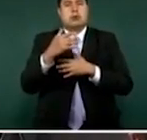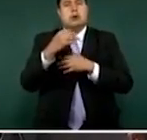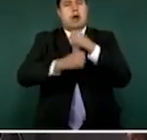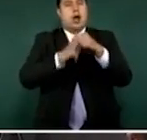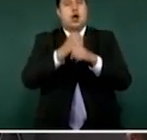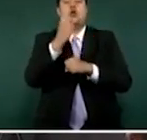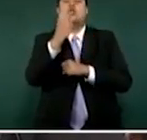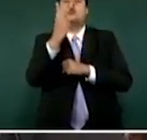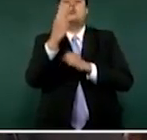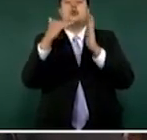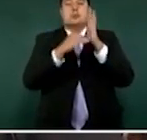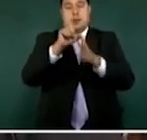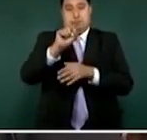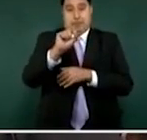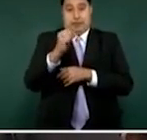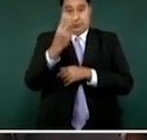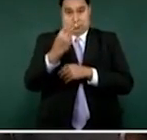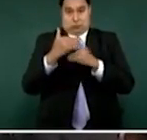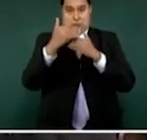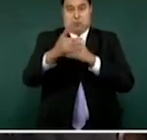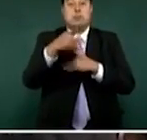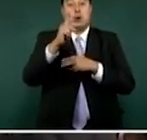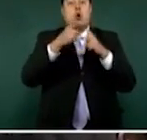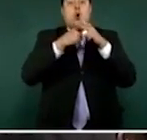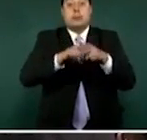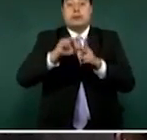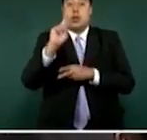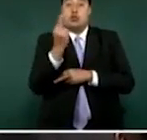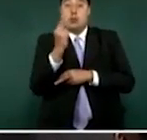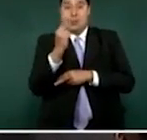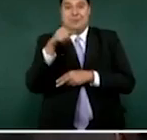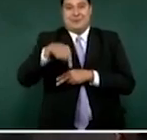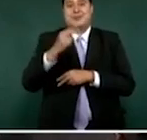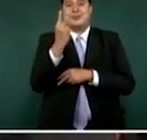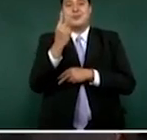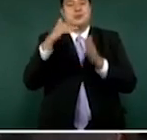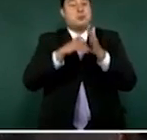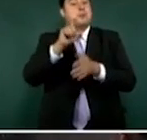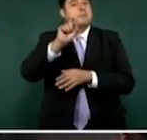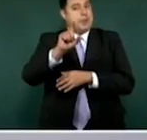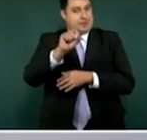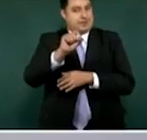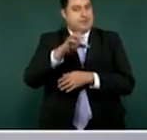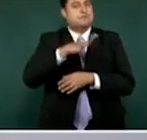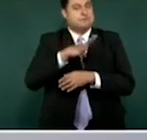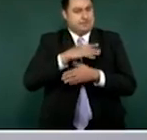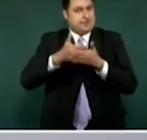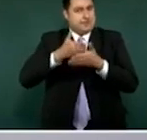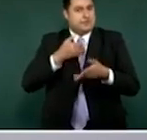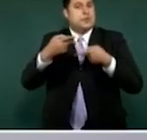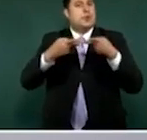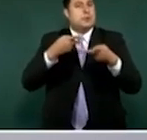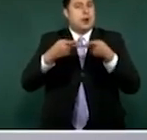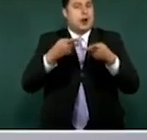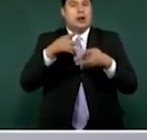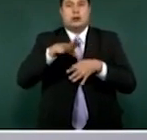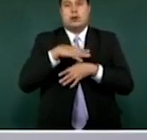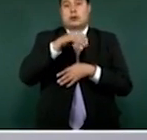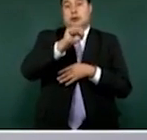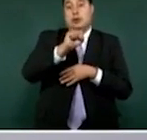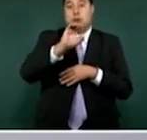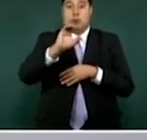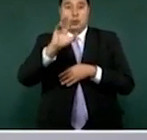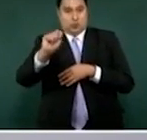2022, pero se inician las obras en noviembre de este año. Se harán ya todos los trabajos preliminares por la Secretaría de Comunicaciones